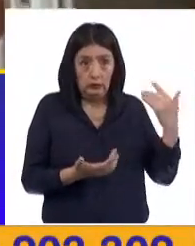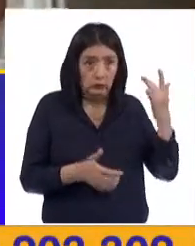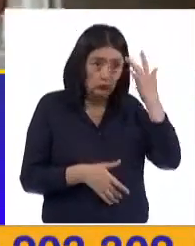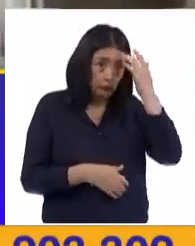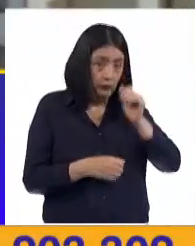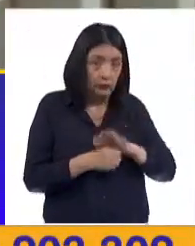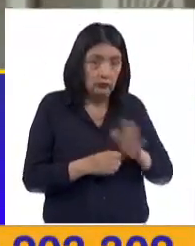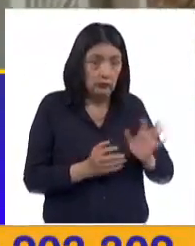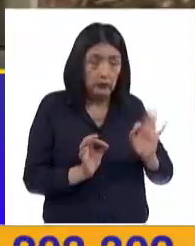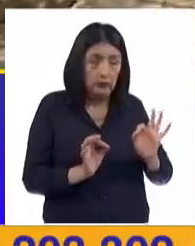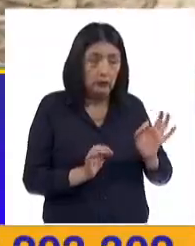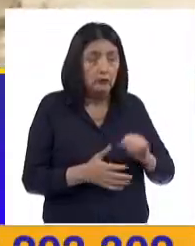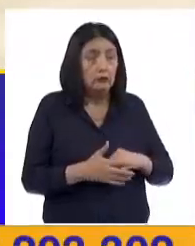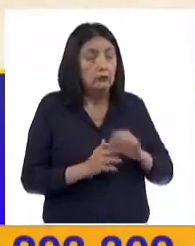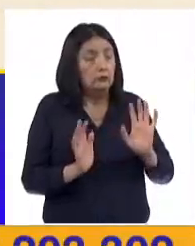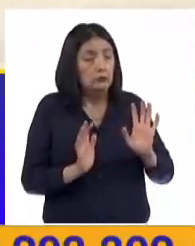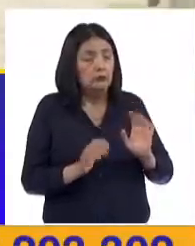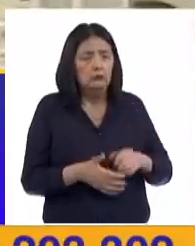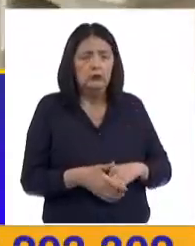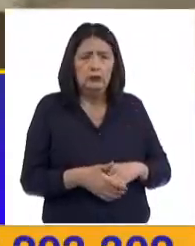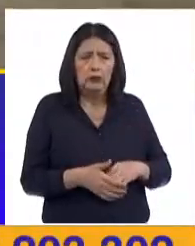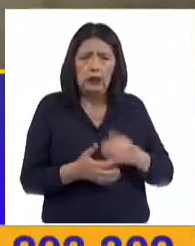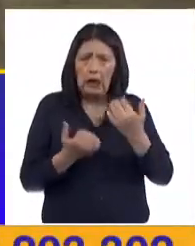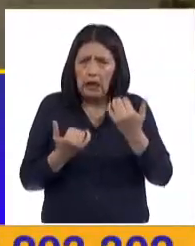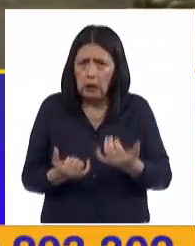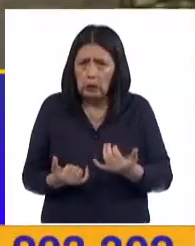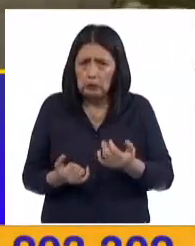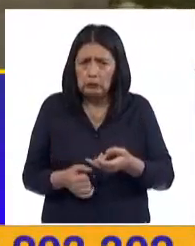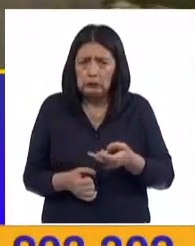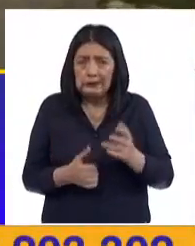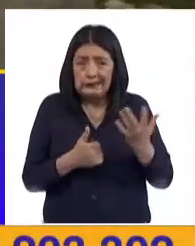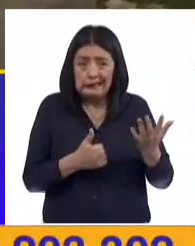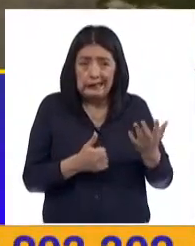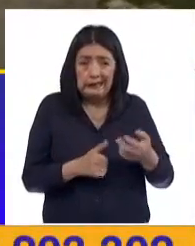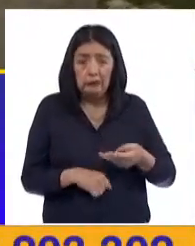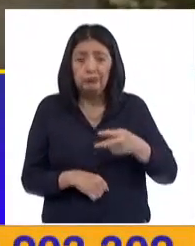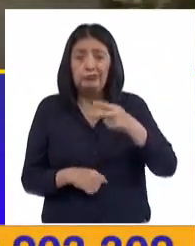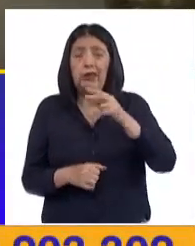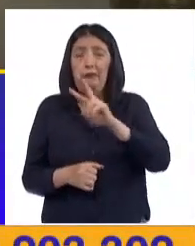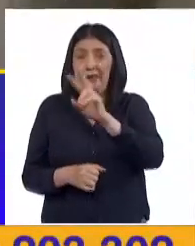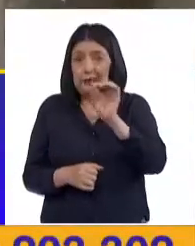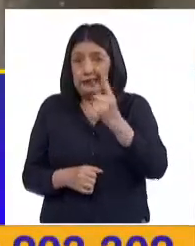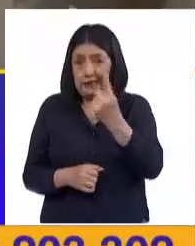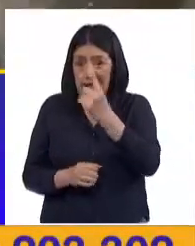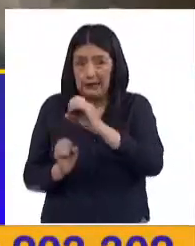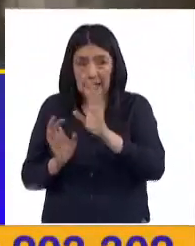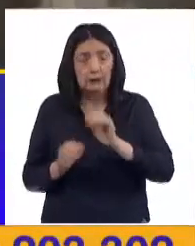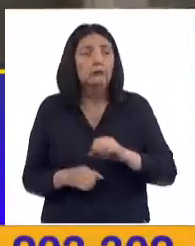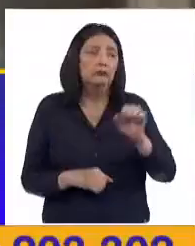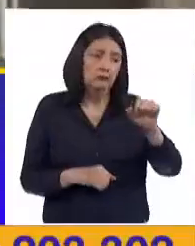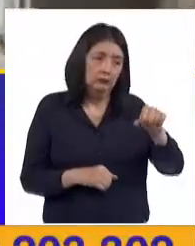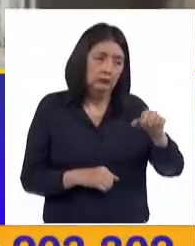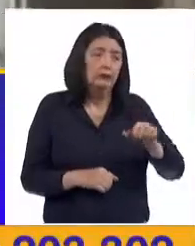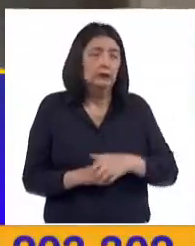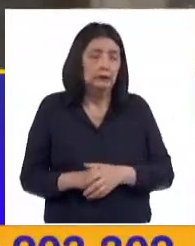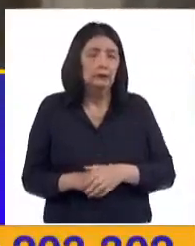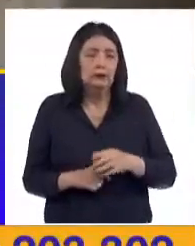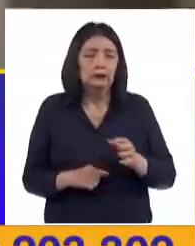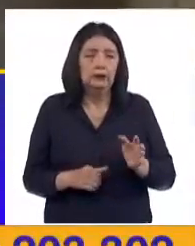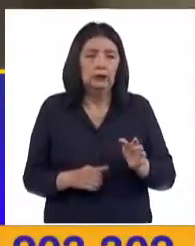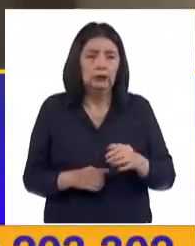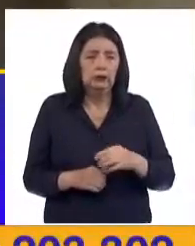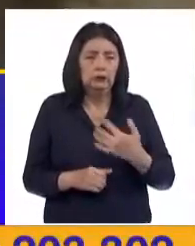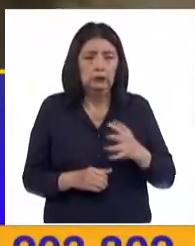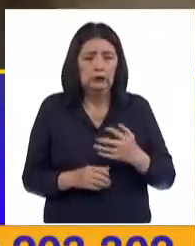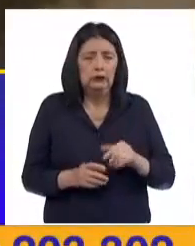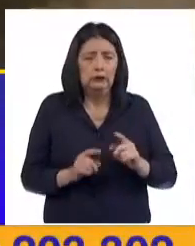el coronavirus, no sabíamos del coronavirus, ahora hemos subido de 6 a 20 por día. Por día. Y en uno de los